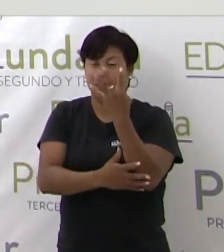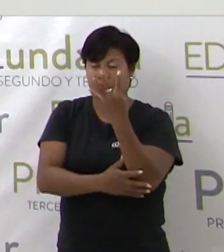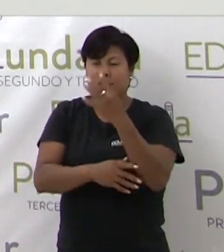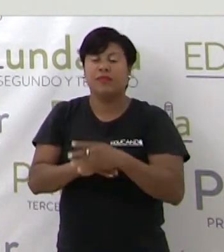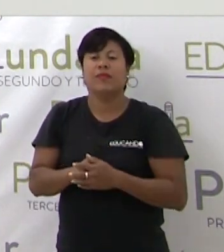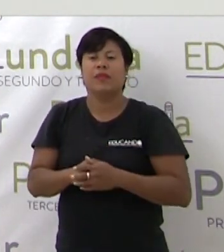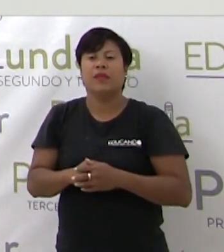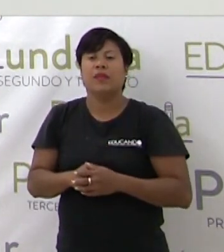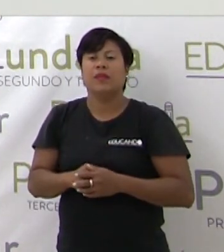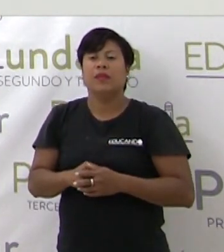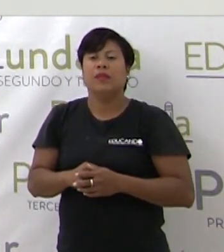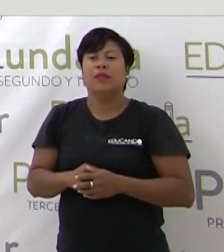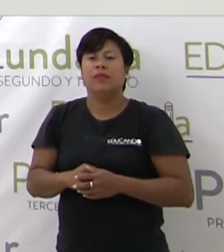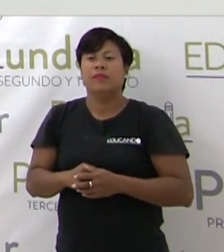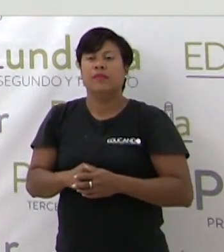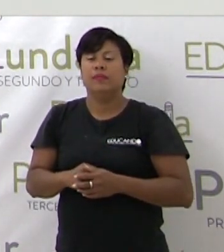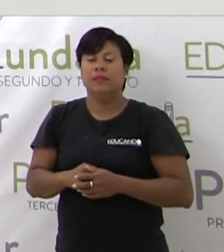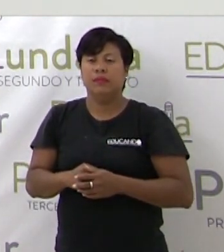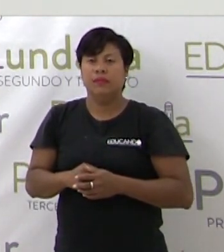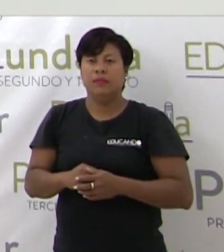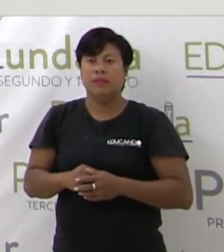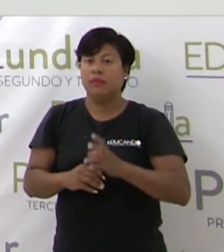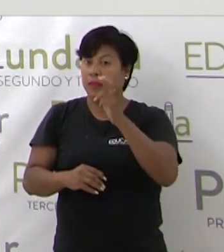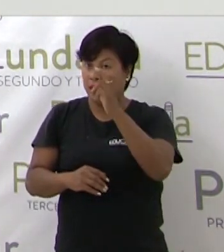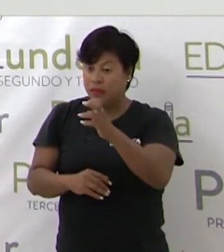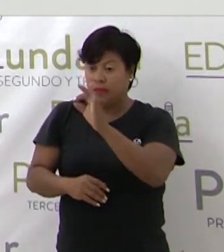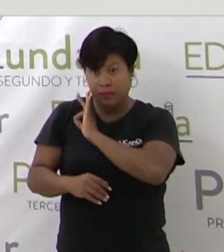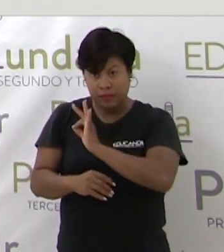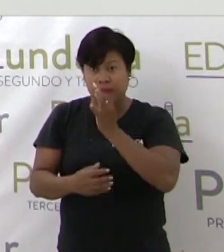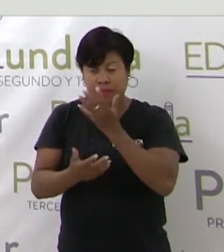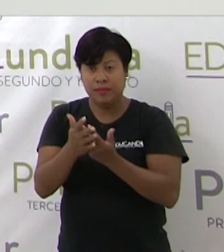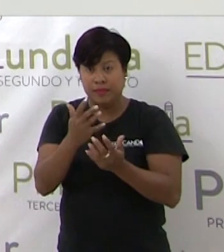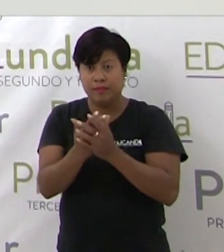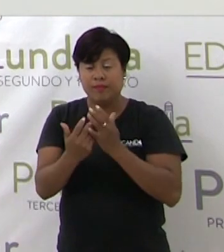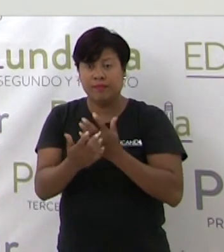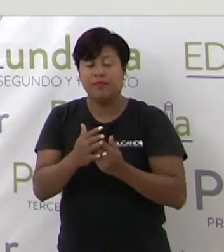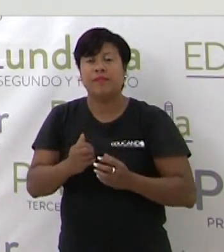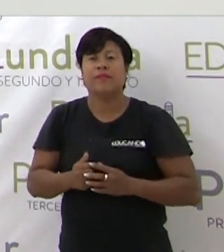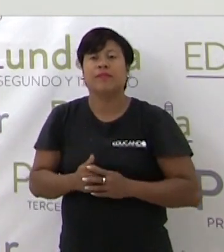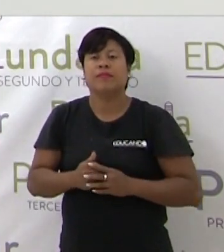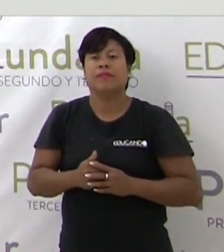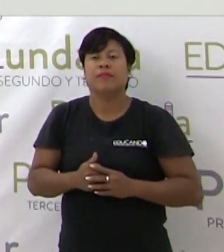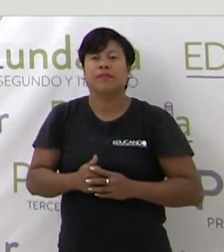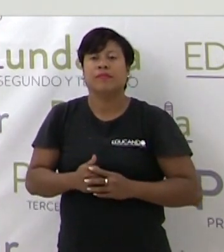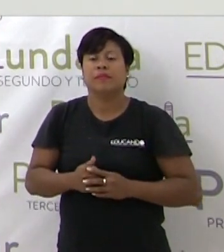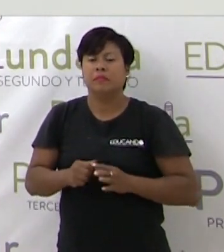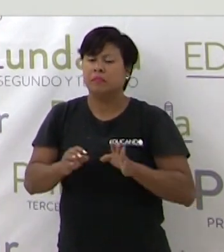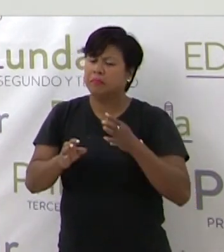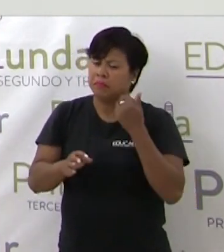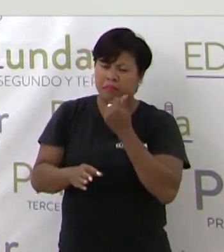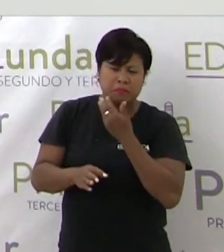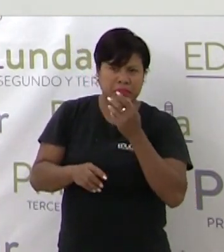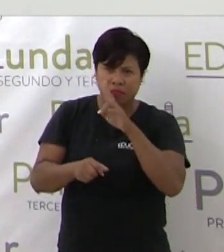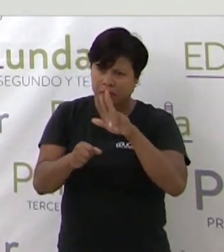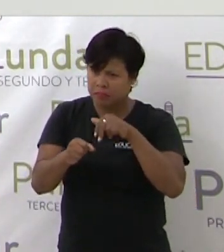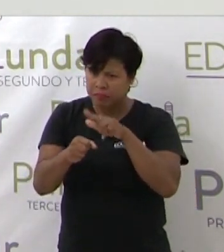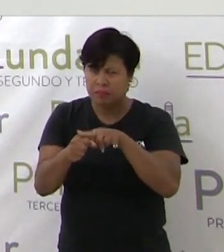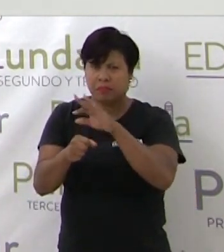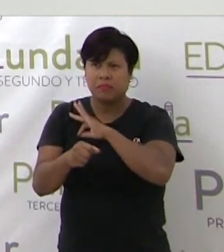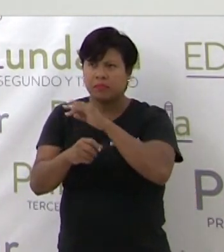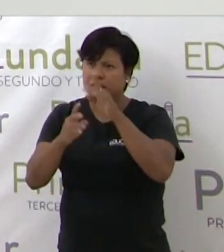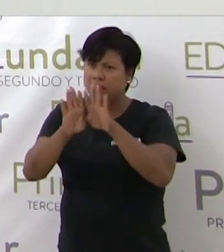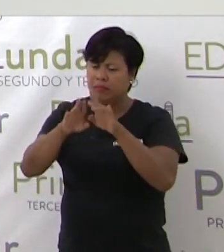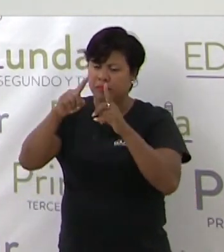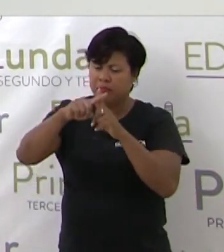podemos, este algoritmo lo podemos desarrollar ya sea de la manera convencional, haciendo pues la